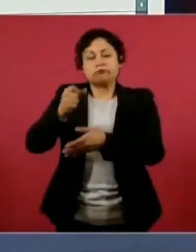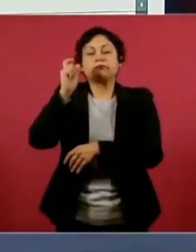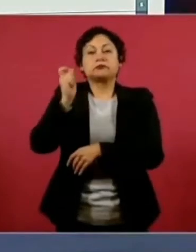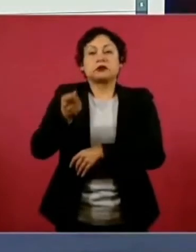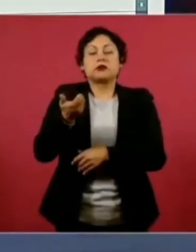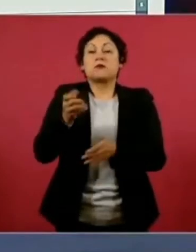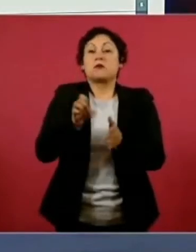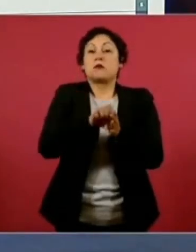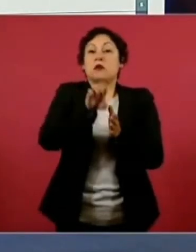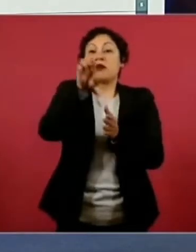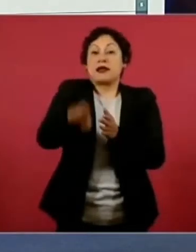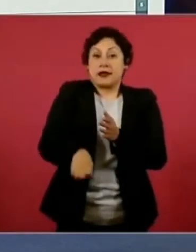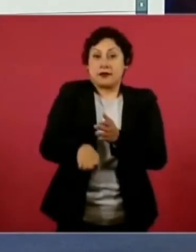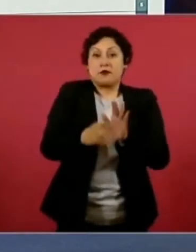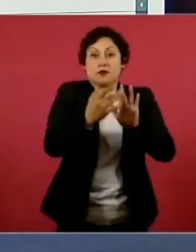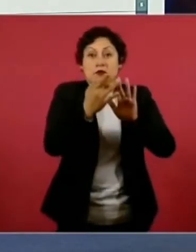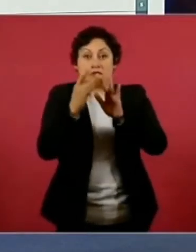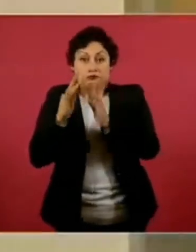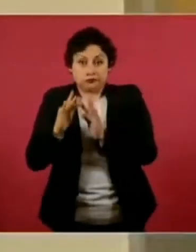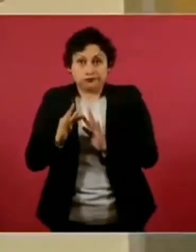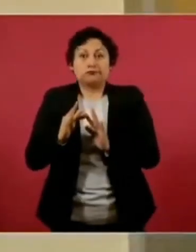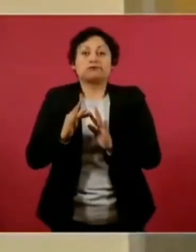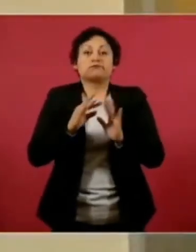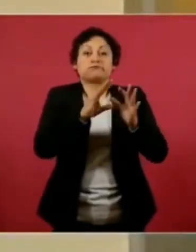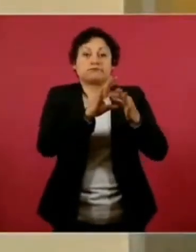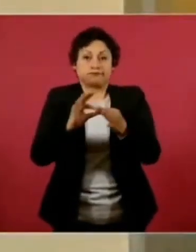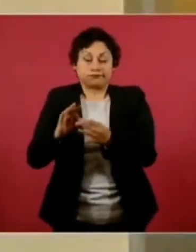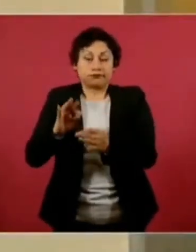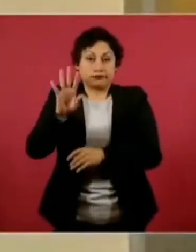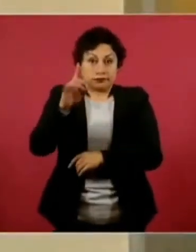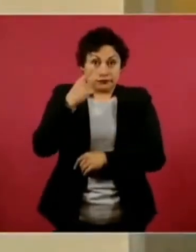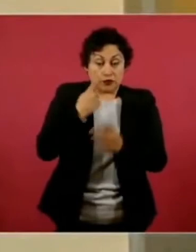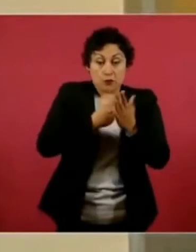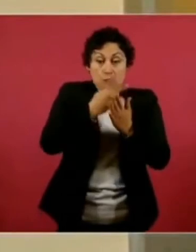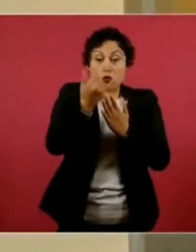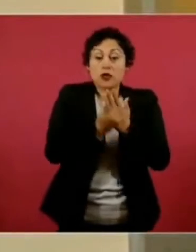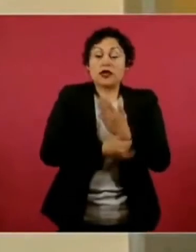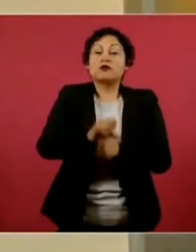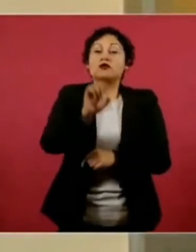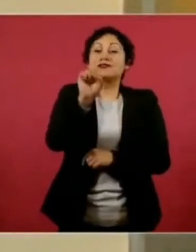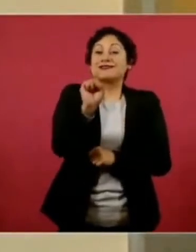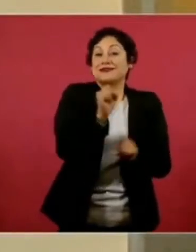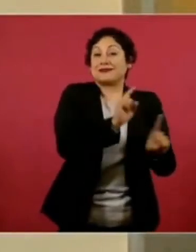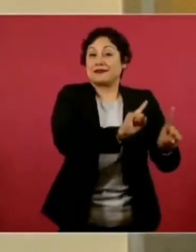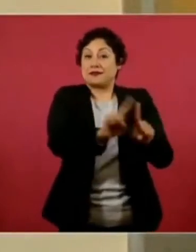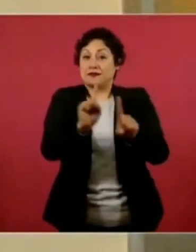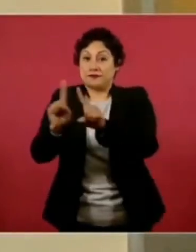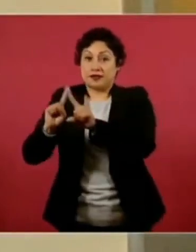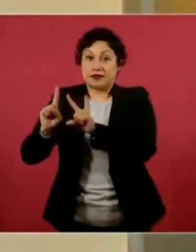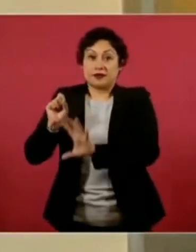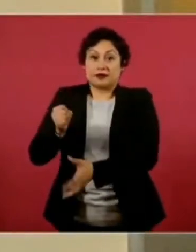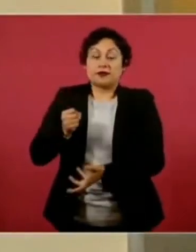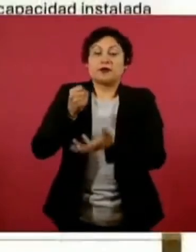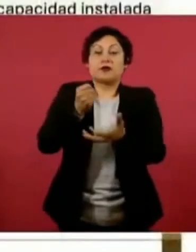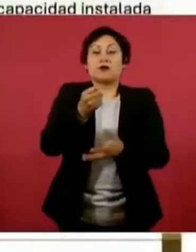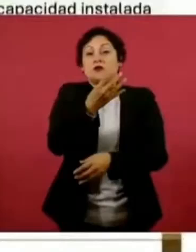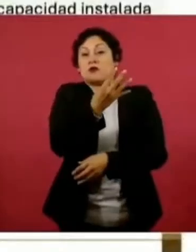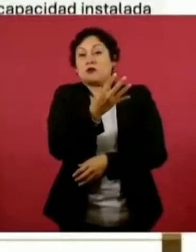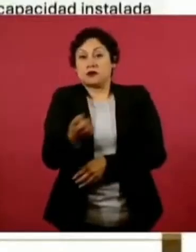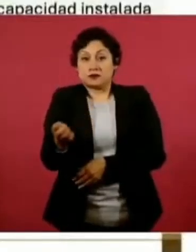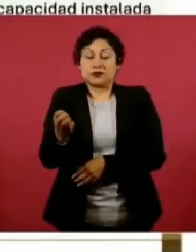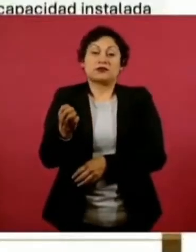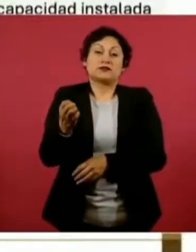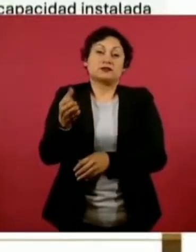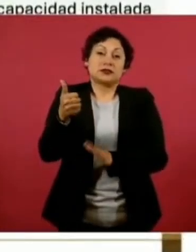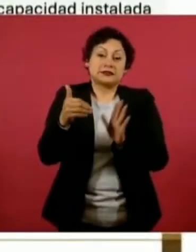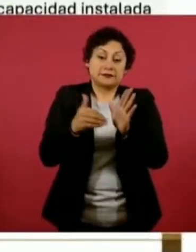que se ha presentado poco. 60 proyectos de transmisión con inversión de 4.600 millones de dólares.